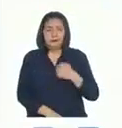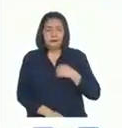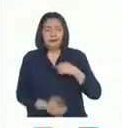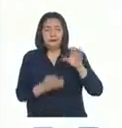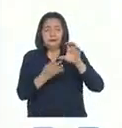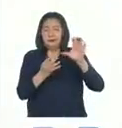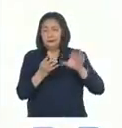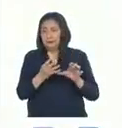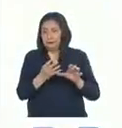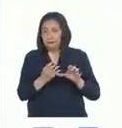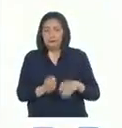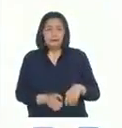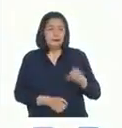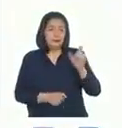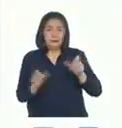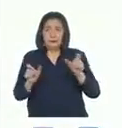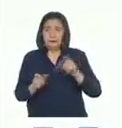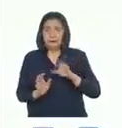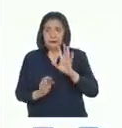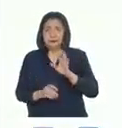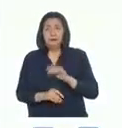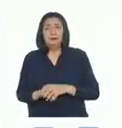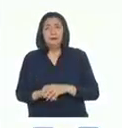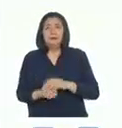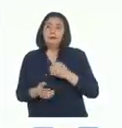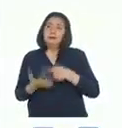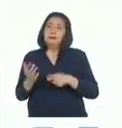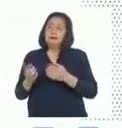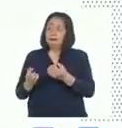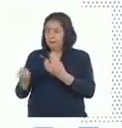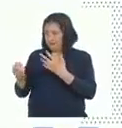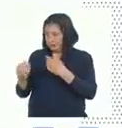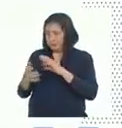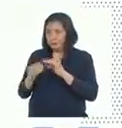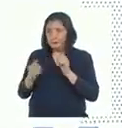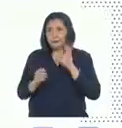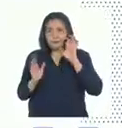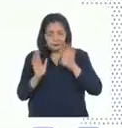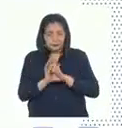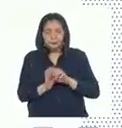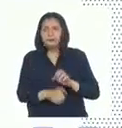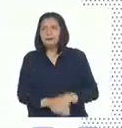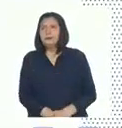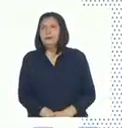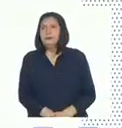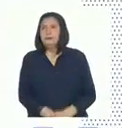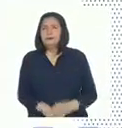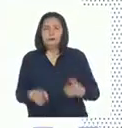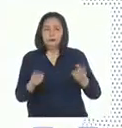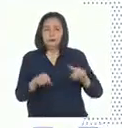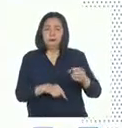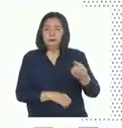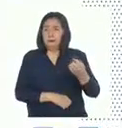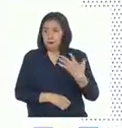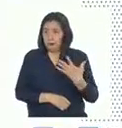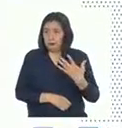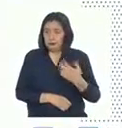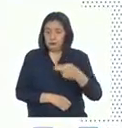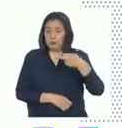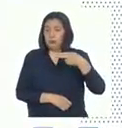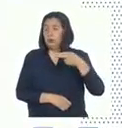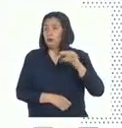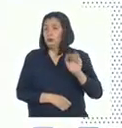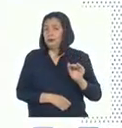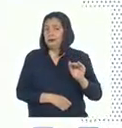las características de los personajes usando las pistas que hay en el cuento. Por ejemplo, cuando dice que